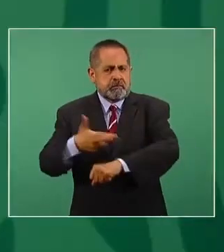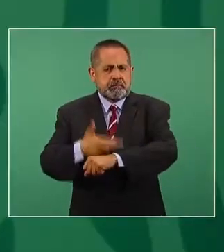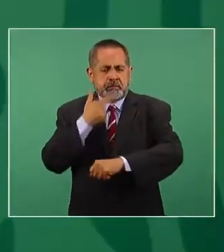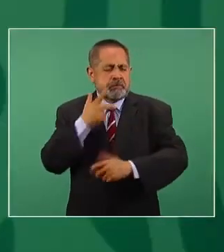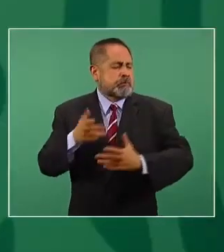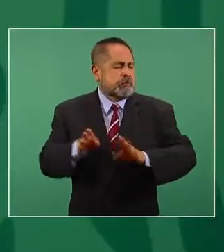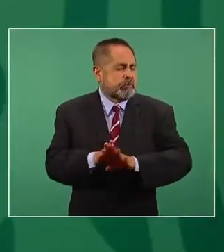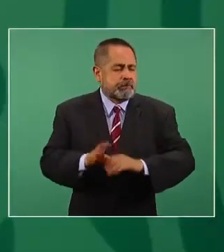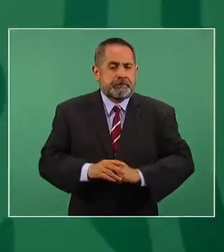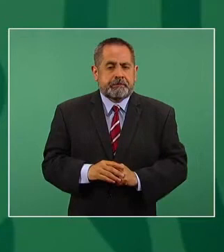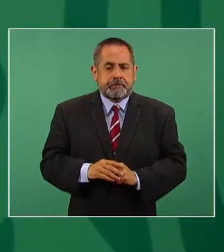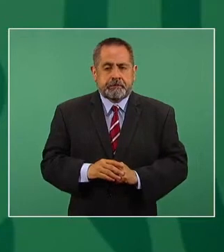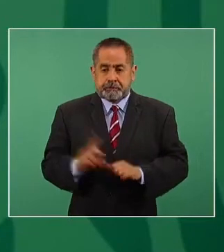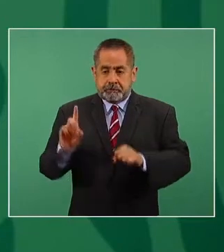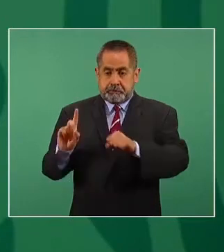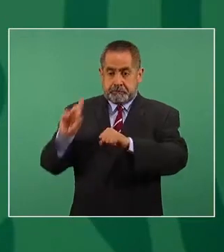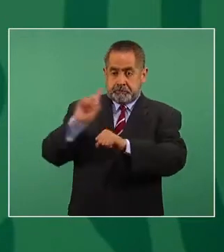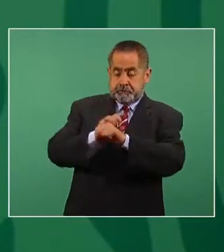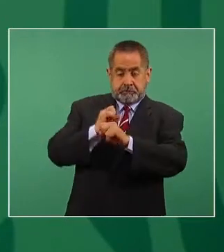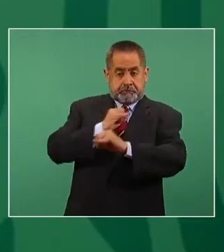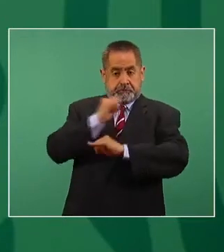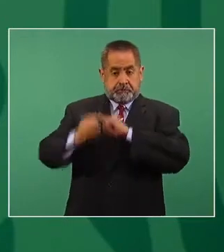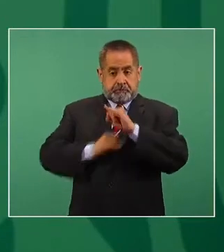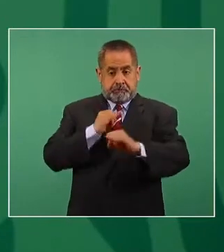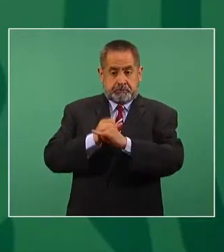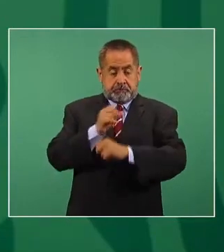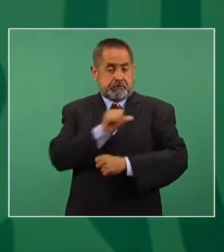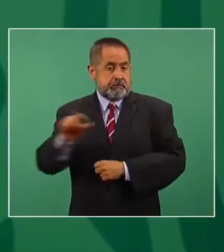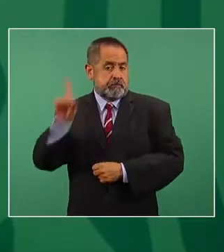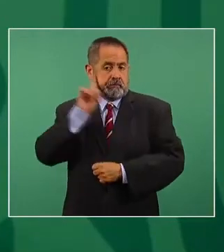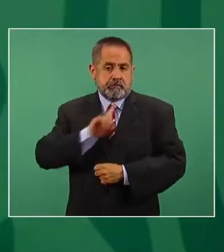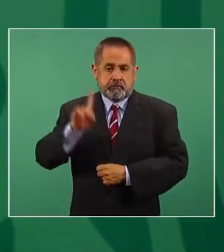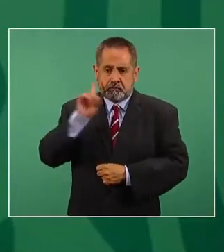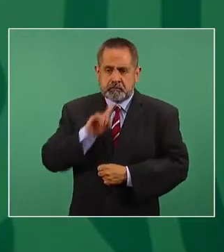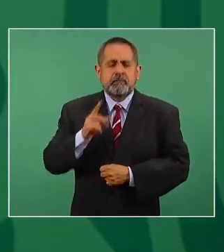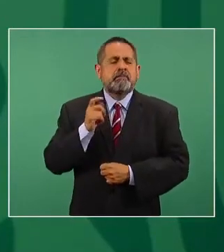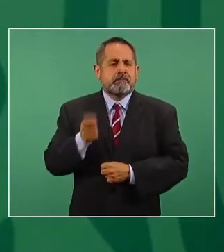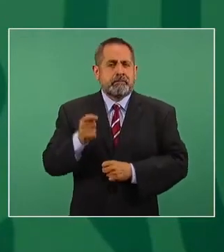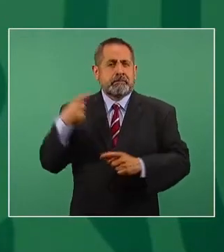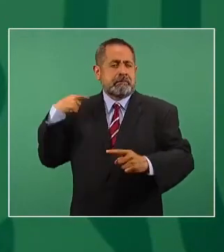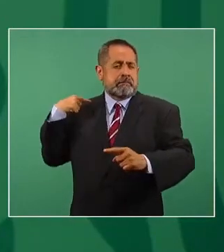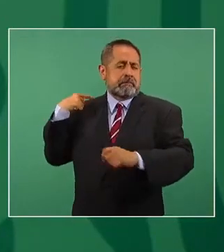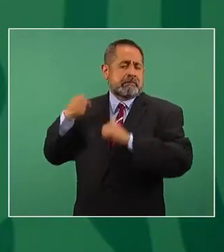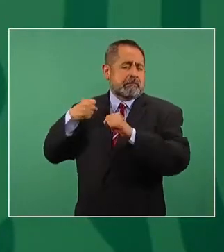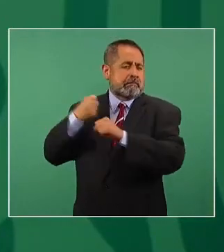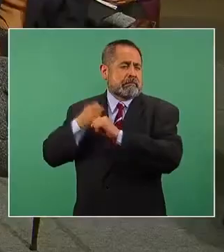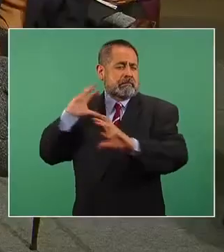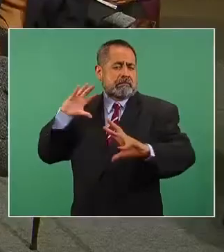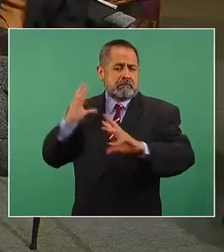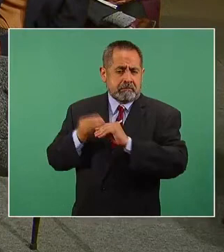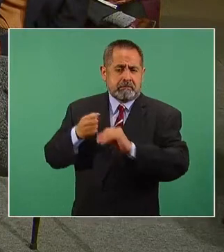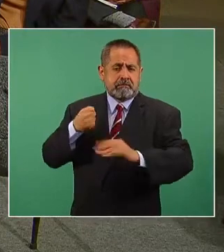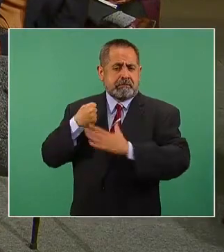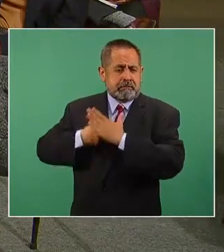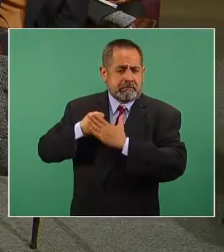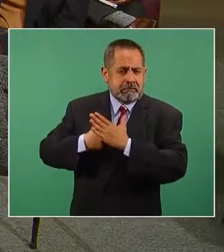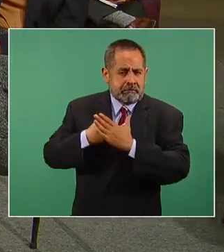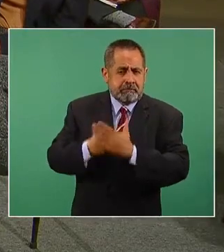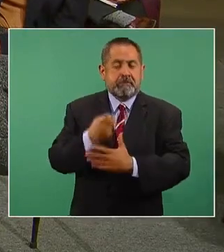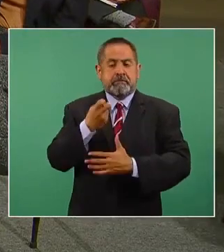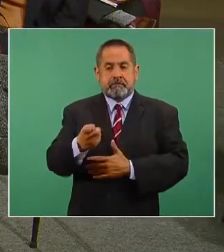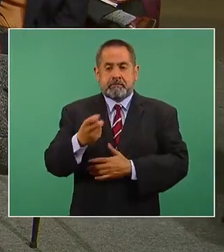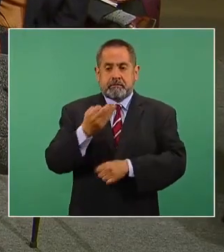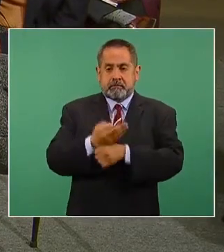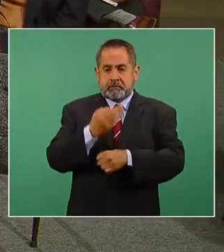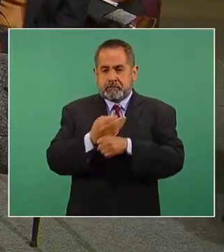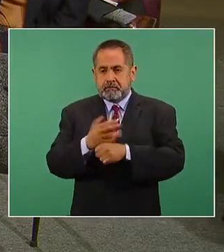Día Internacional de la Mujer es la culminación de muchos de estos esfuerzos, un día para recordar a las mujeres